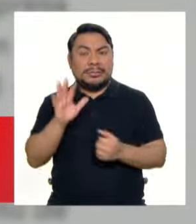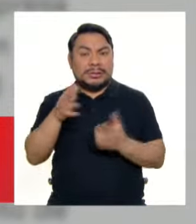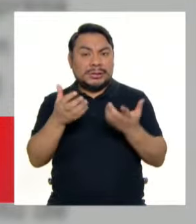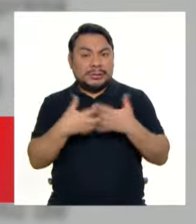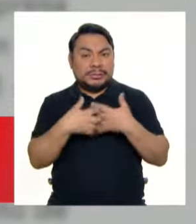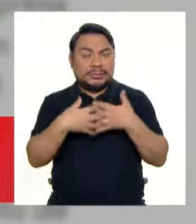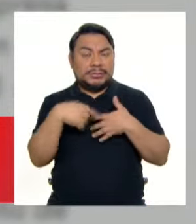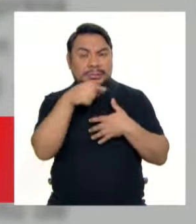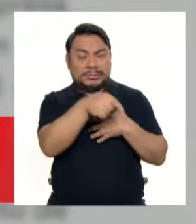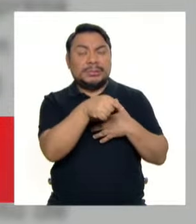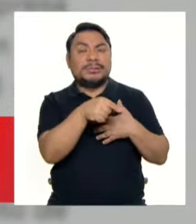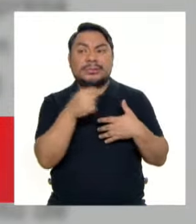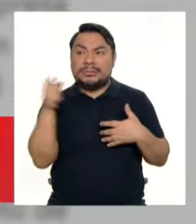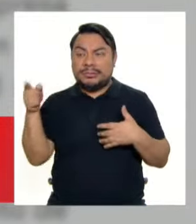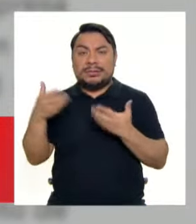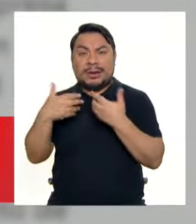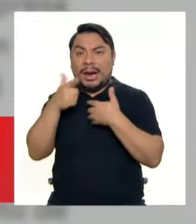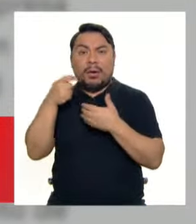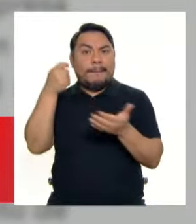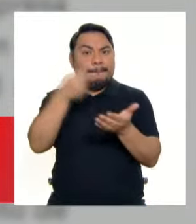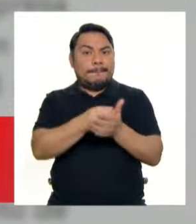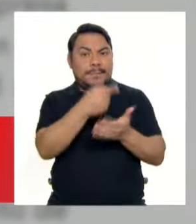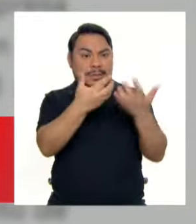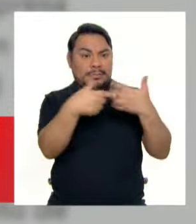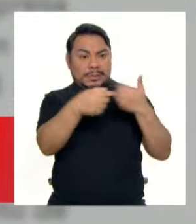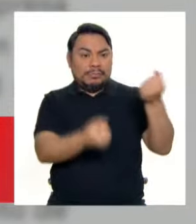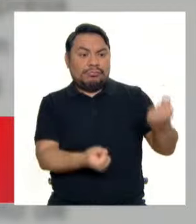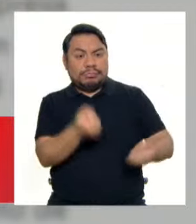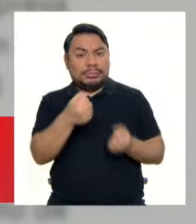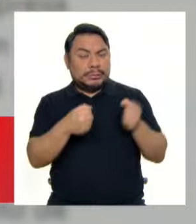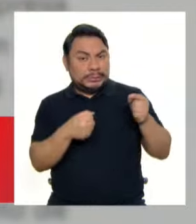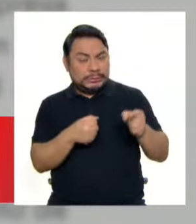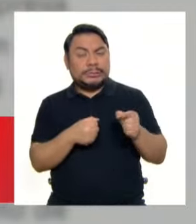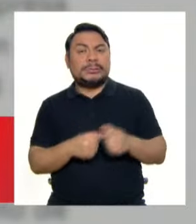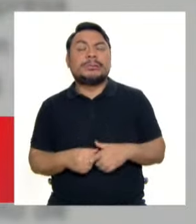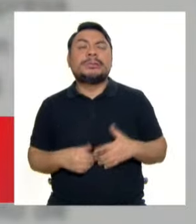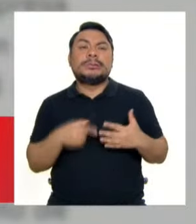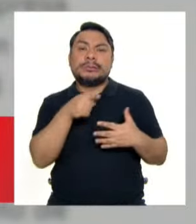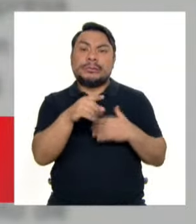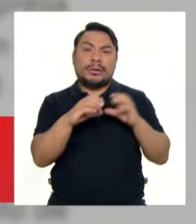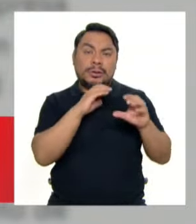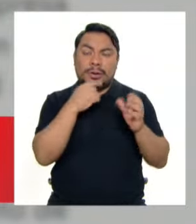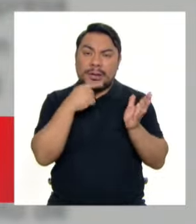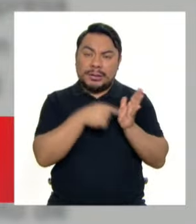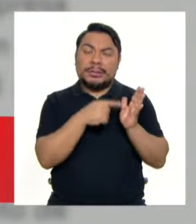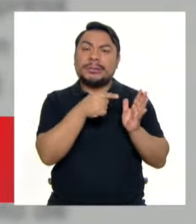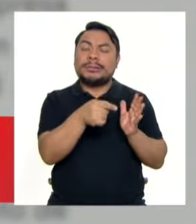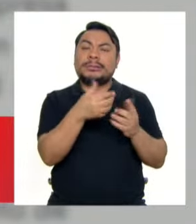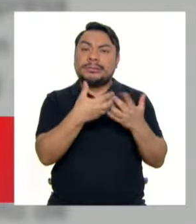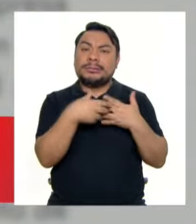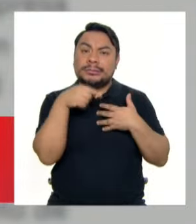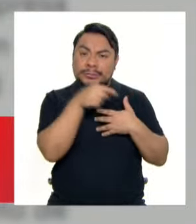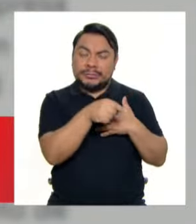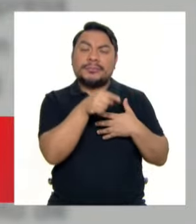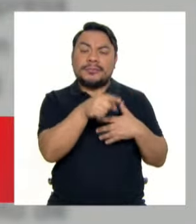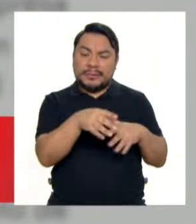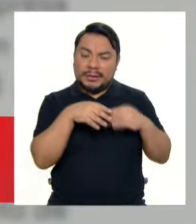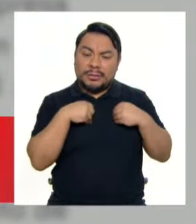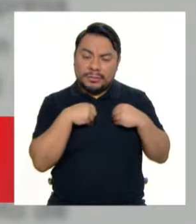una empresa proveedora de la contratista consorcio San Miguel Asimismo Indicó que la compañía correspondiente